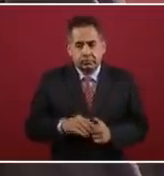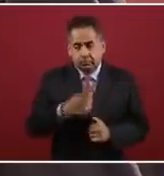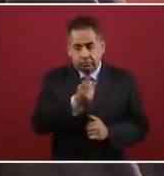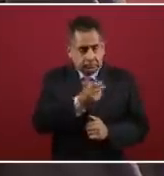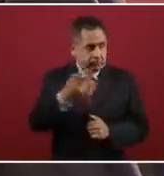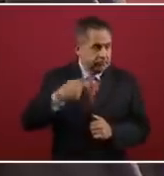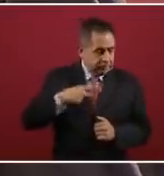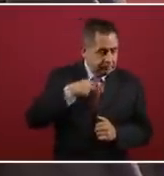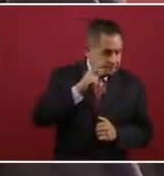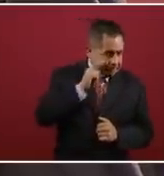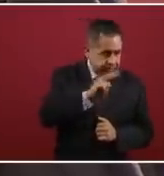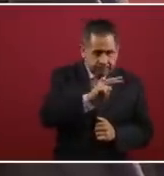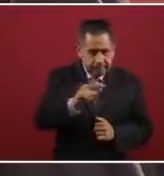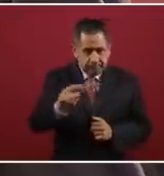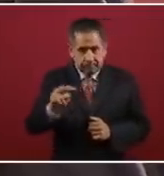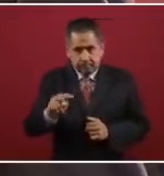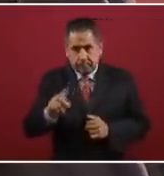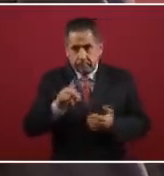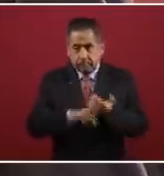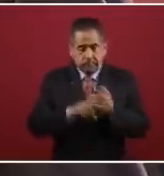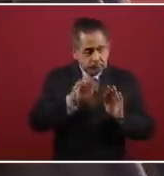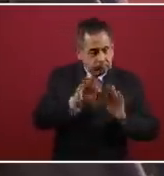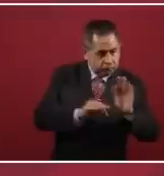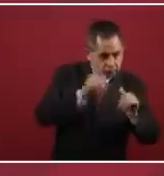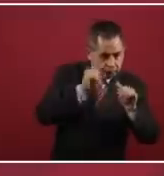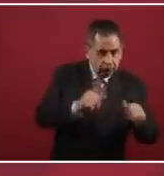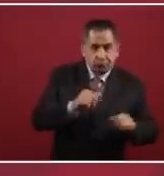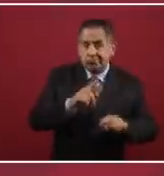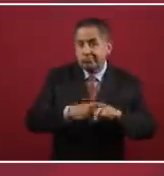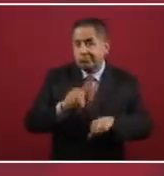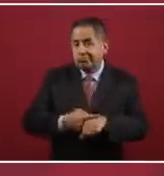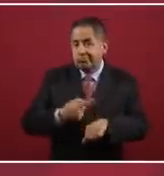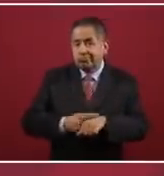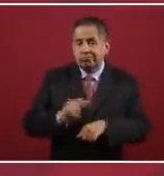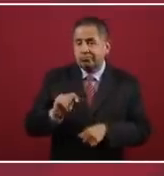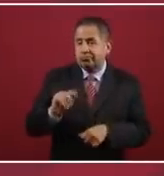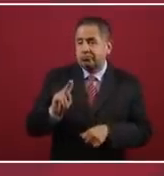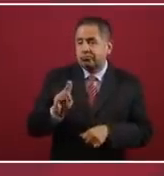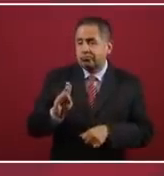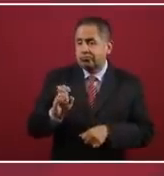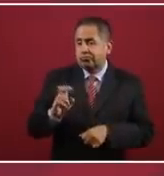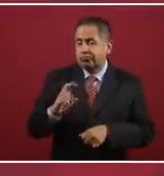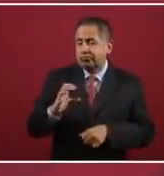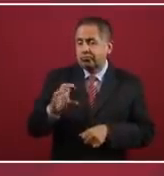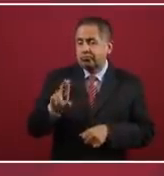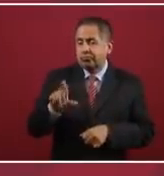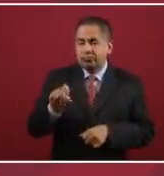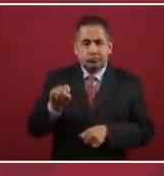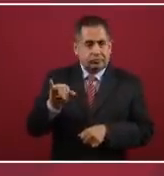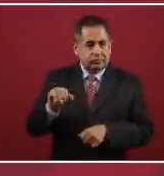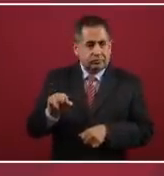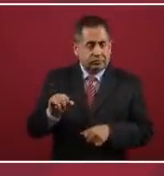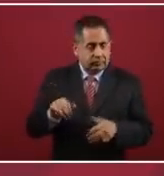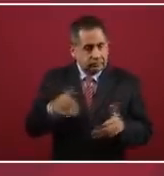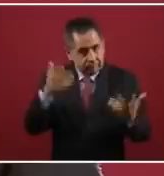pacientes que estaban siendo atendidos por tuberculosis. Entonces, eso